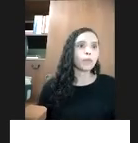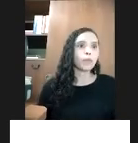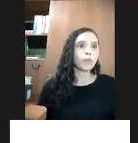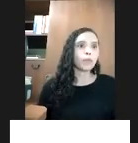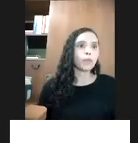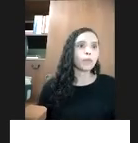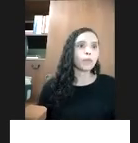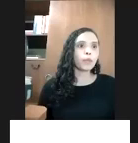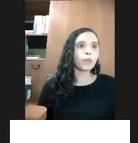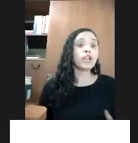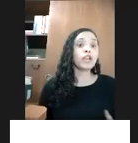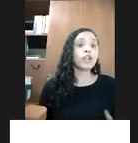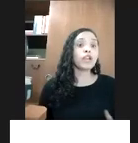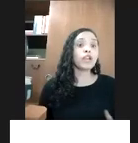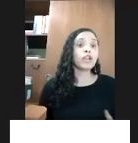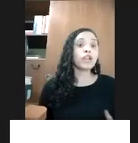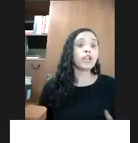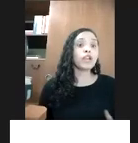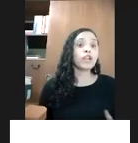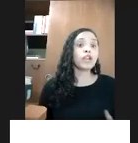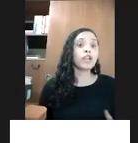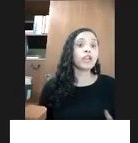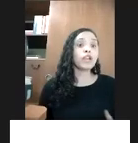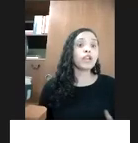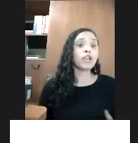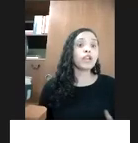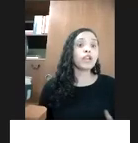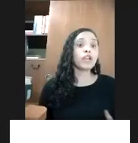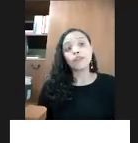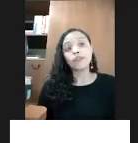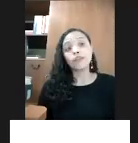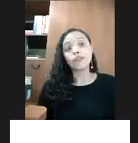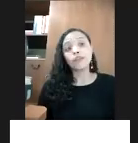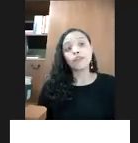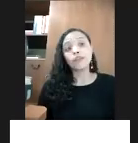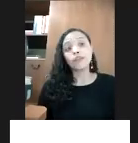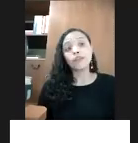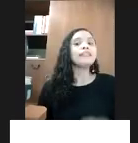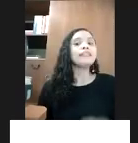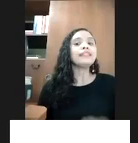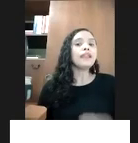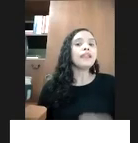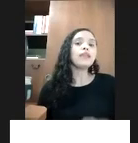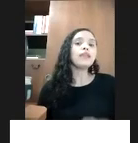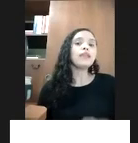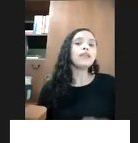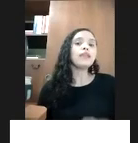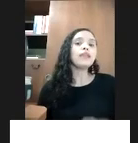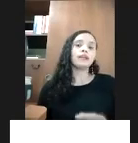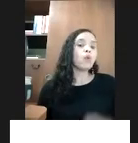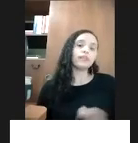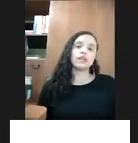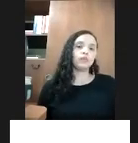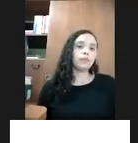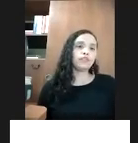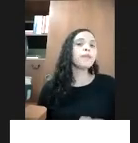¿no? Sus periodos laborables activos. Y encontramos que las personas mayores que entrevistamos, en su mayoría tenían y cuentan con algún tipo